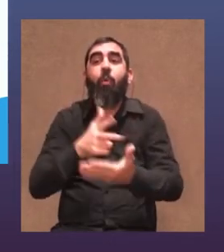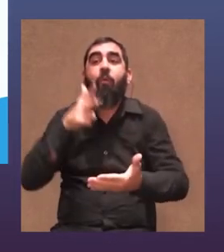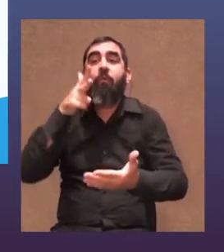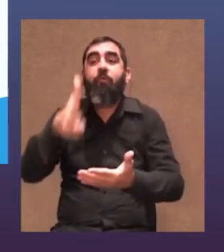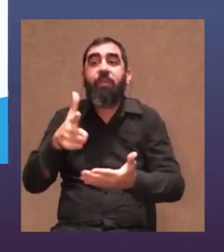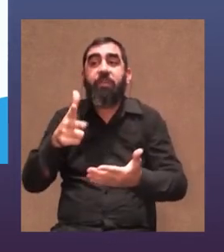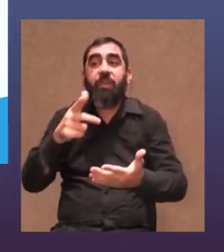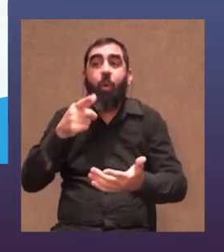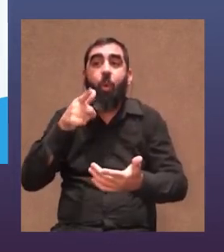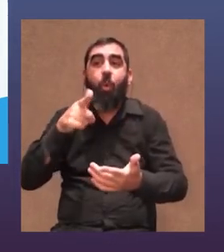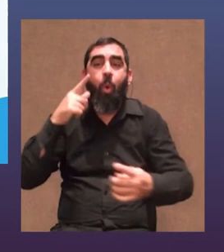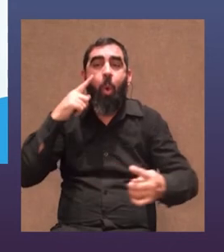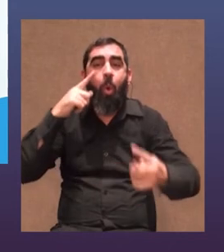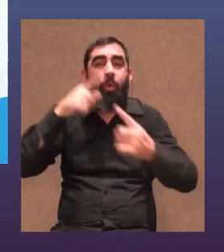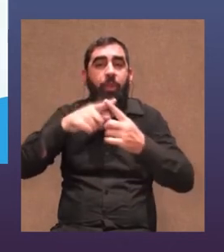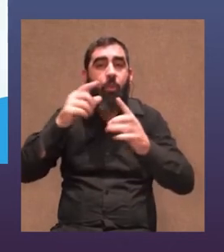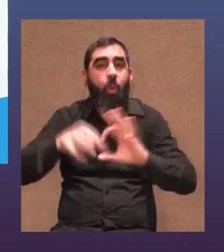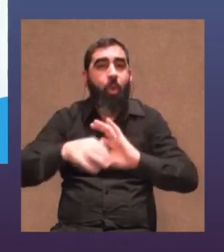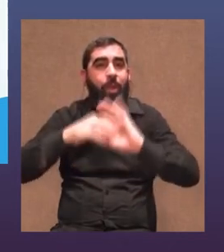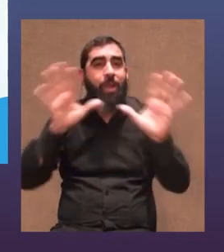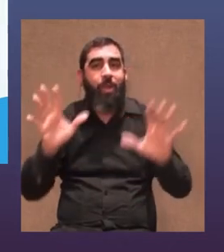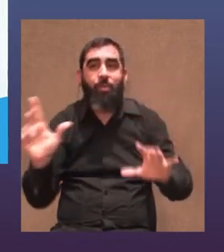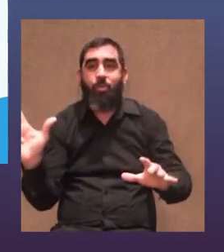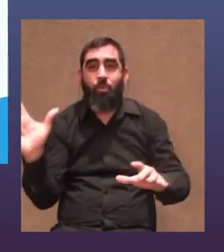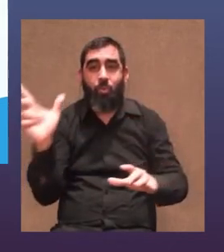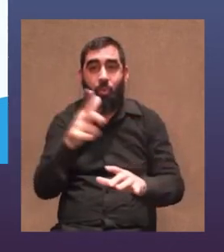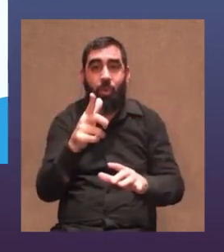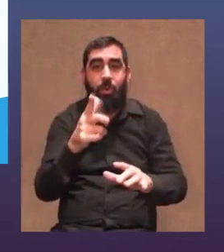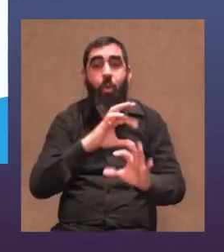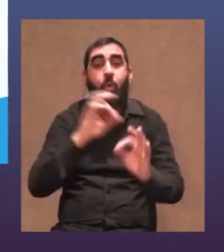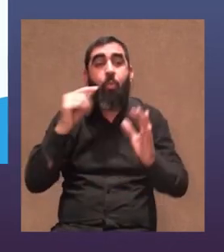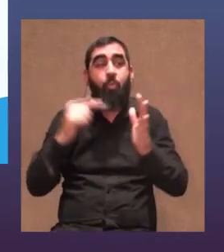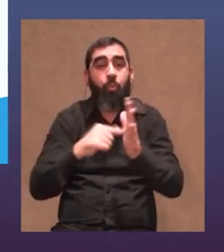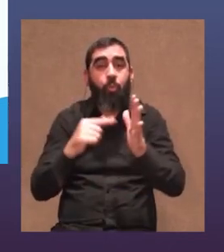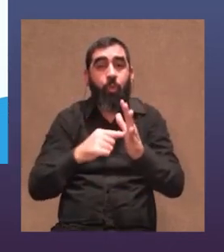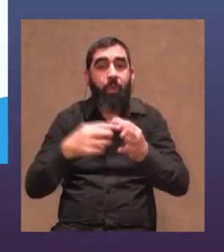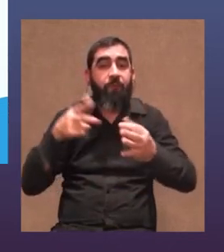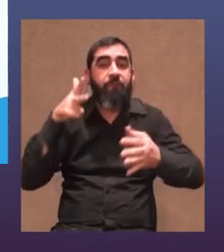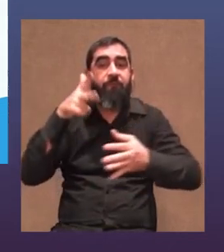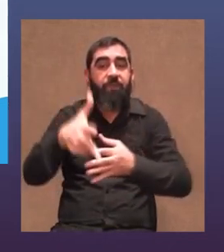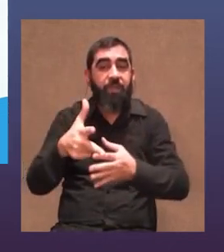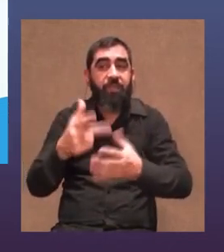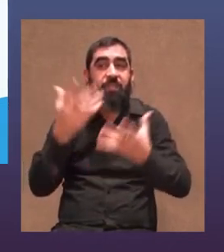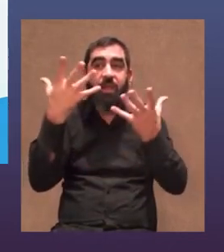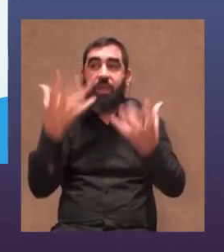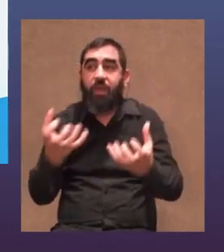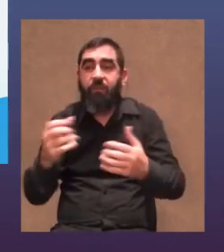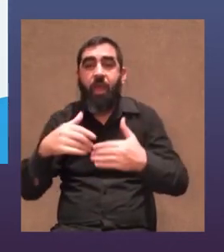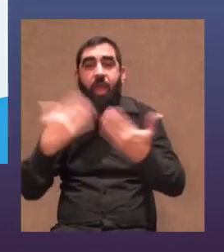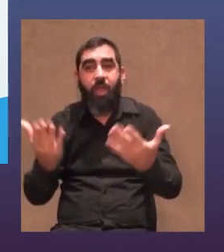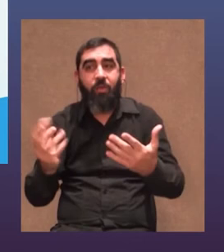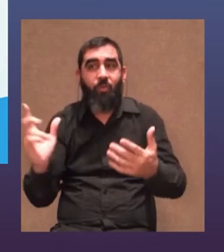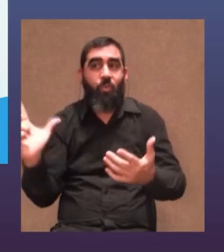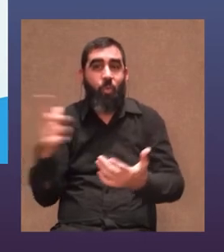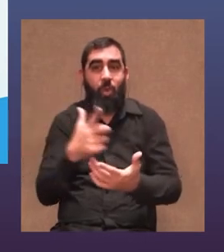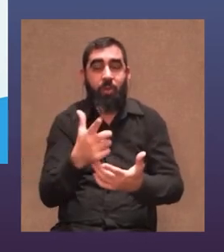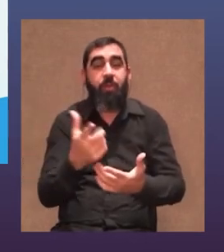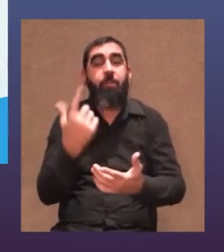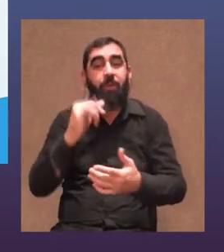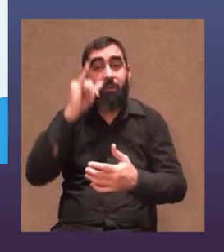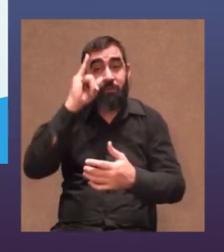objetivo claro, digamos, con una cosa puntual, un concierto, una grabación o algo, pero